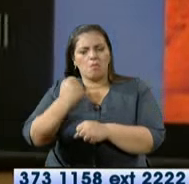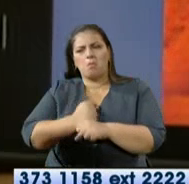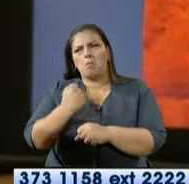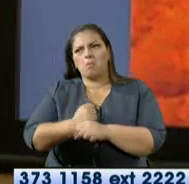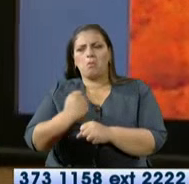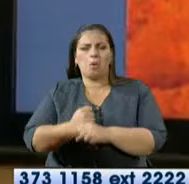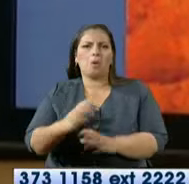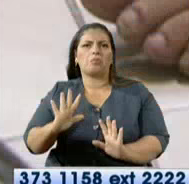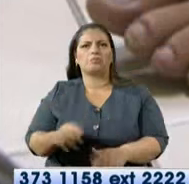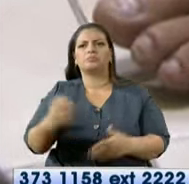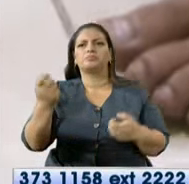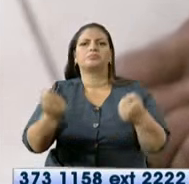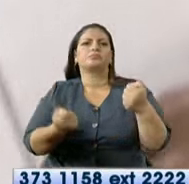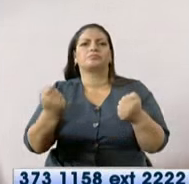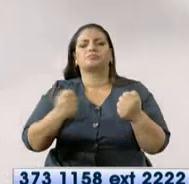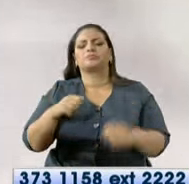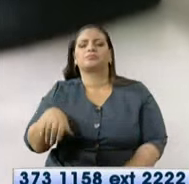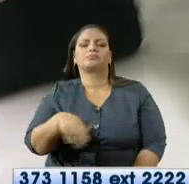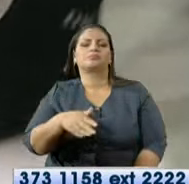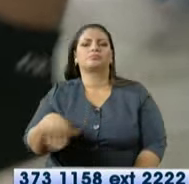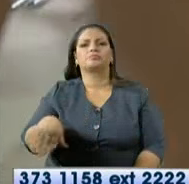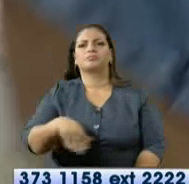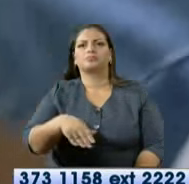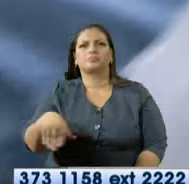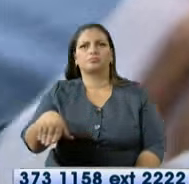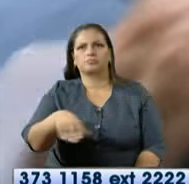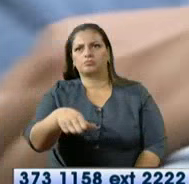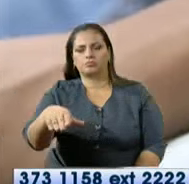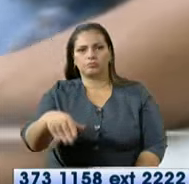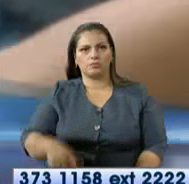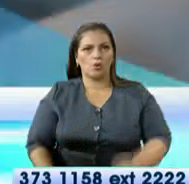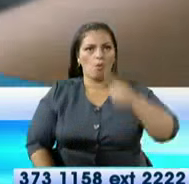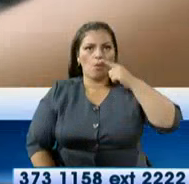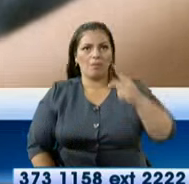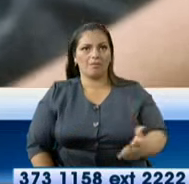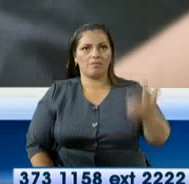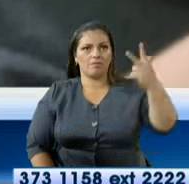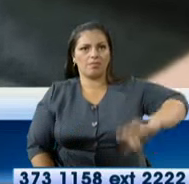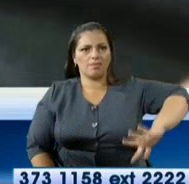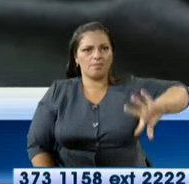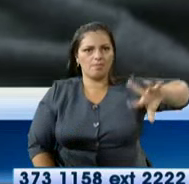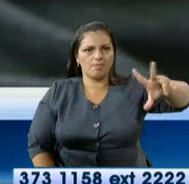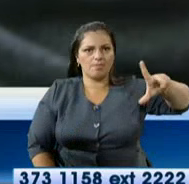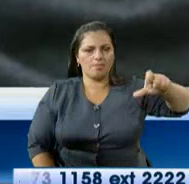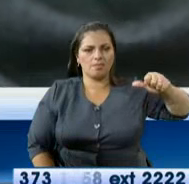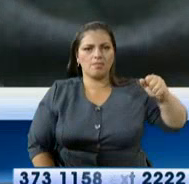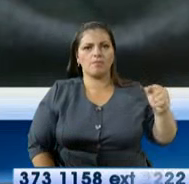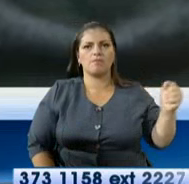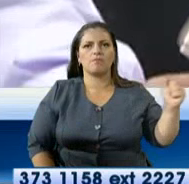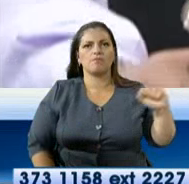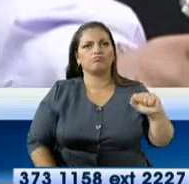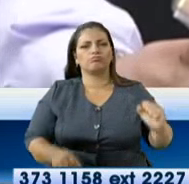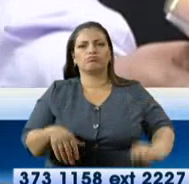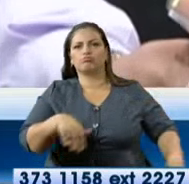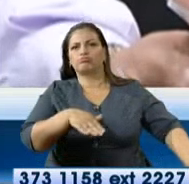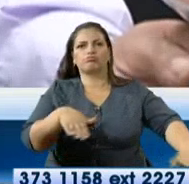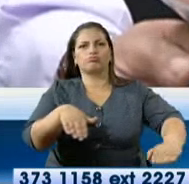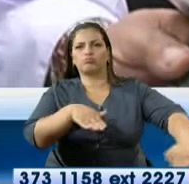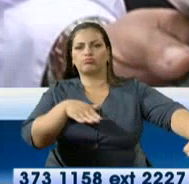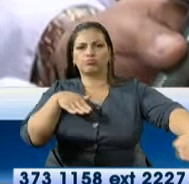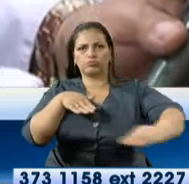número de delincuentes, quienes con armas de fuego y cortopunzantes los despojaron de sus pertenencias. Le vamos a dejar a un